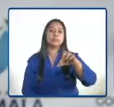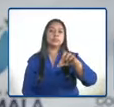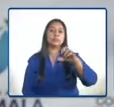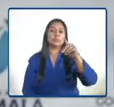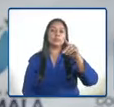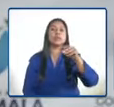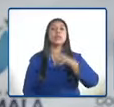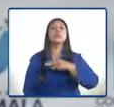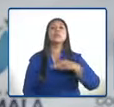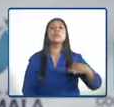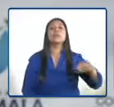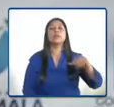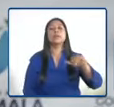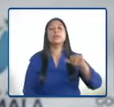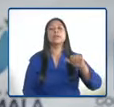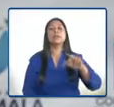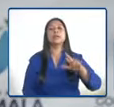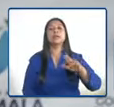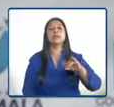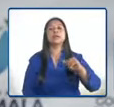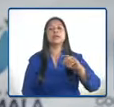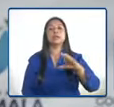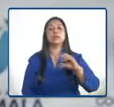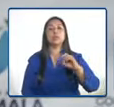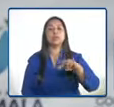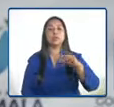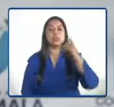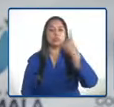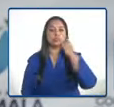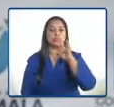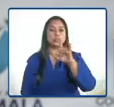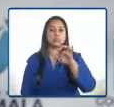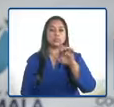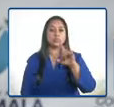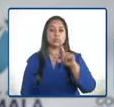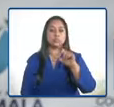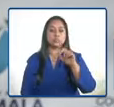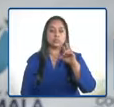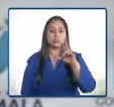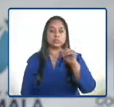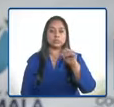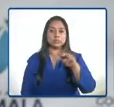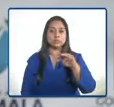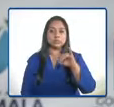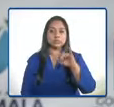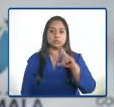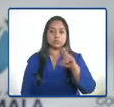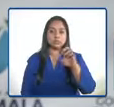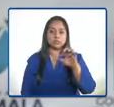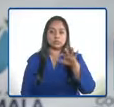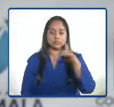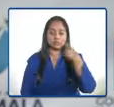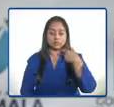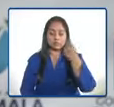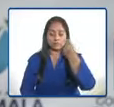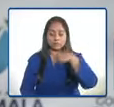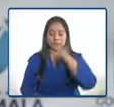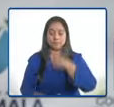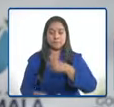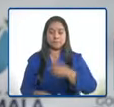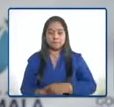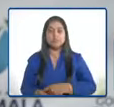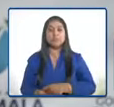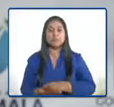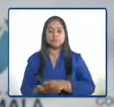Consuelo Ramírez, firmamos un convenio para fortalecer un programa de gerencia pública que es titulado y